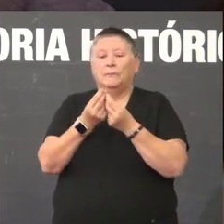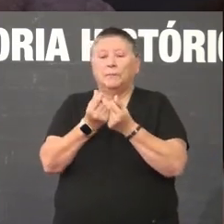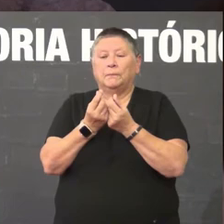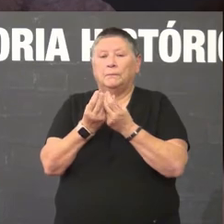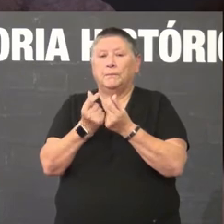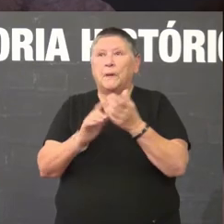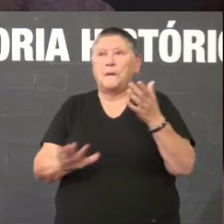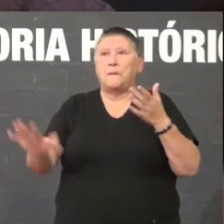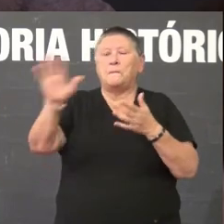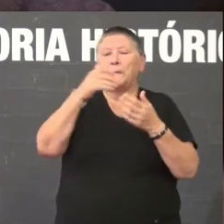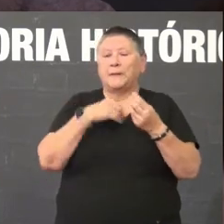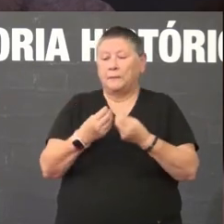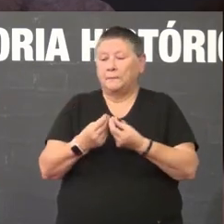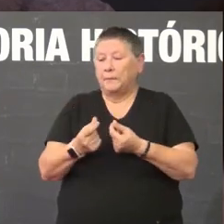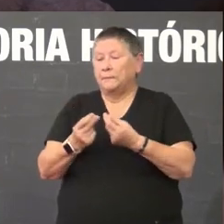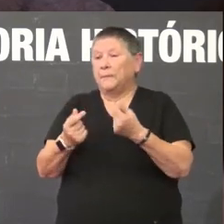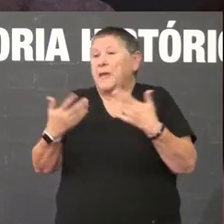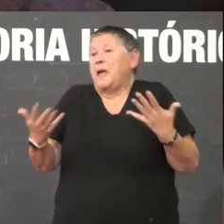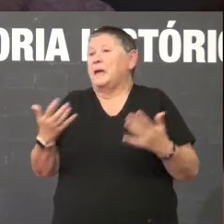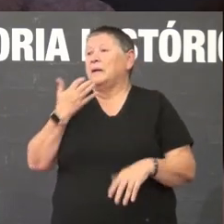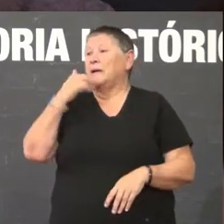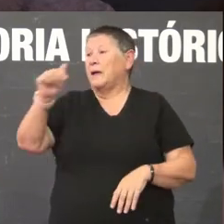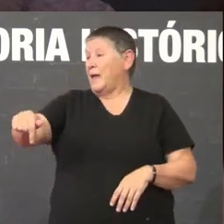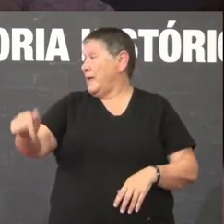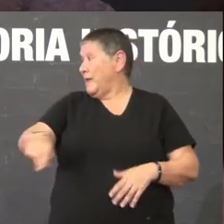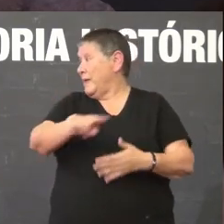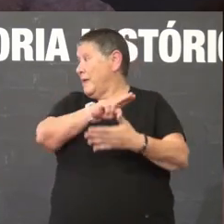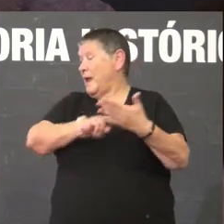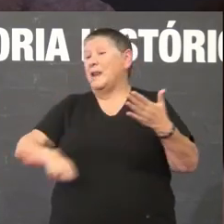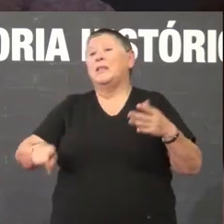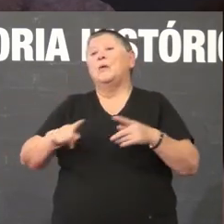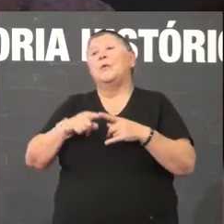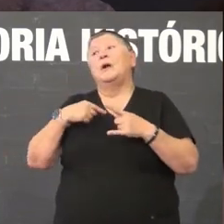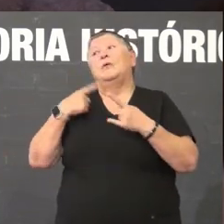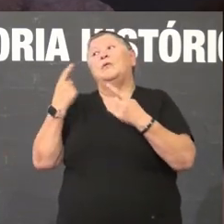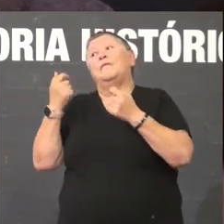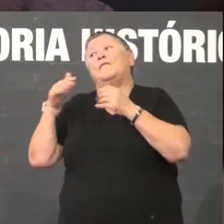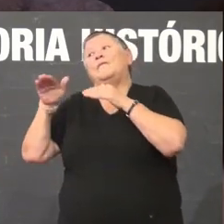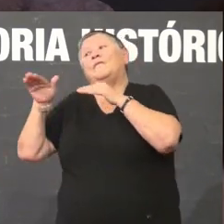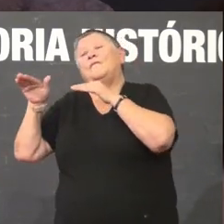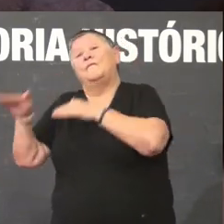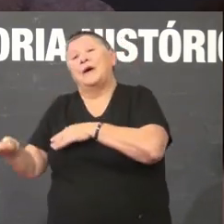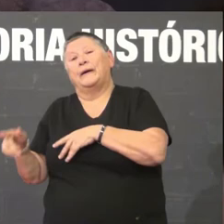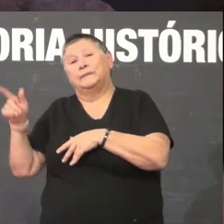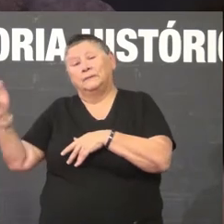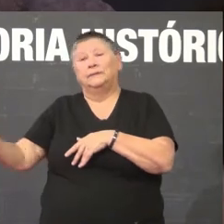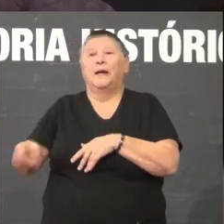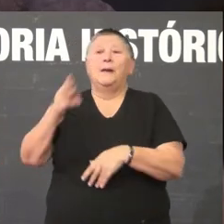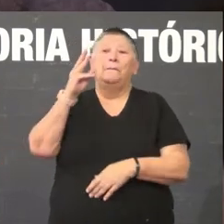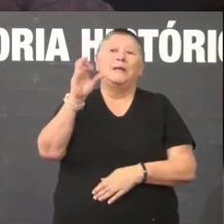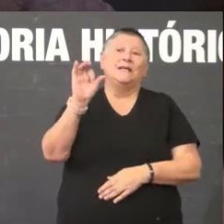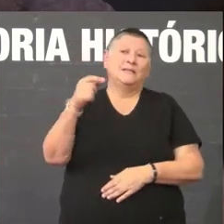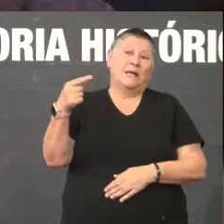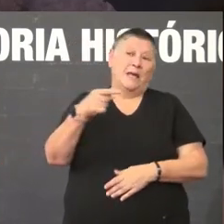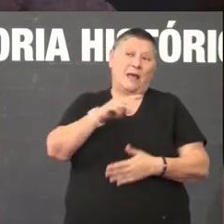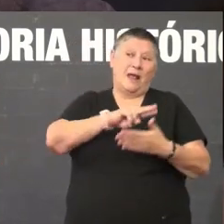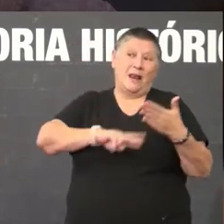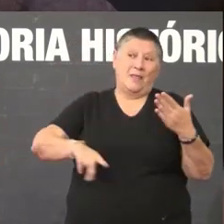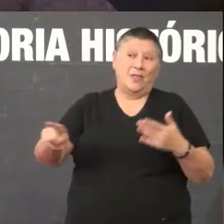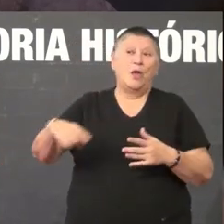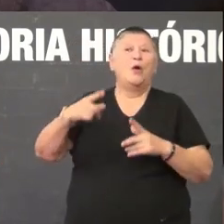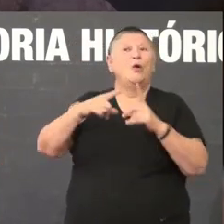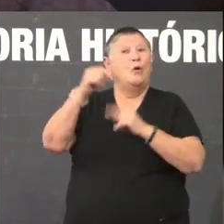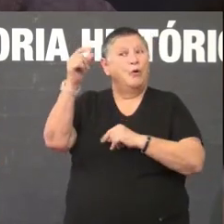Aquí, únicamente na Galiza, aí hai que romper unha lanza a favor do PX e de Anne PX e do Bloque